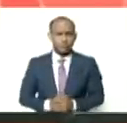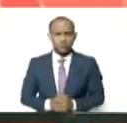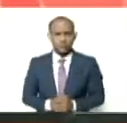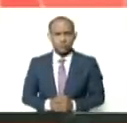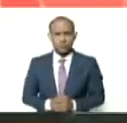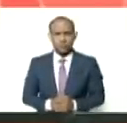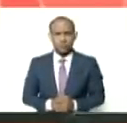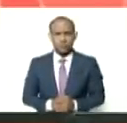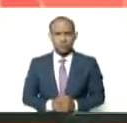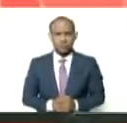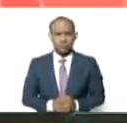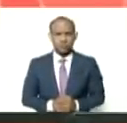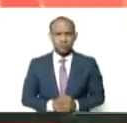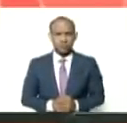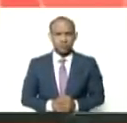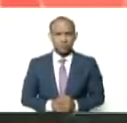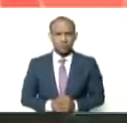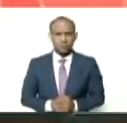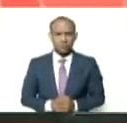Guanipa, guanipa.